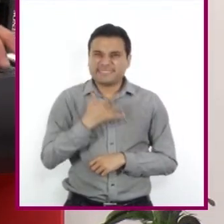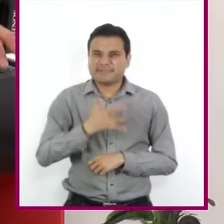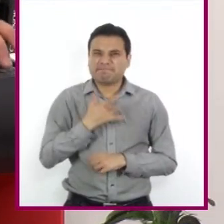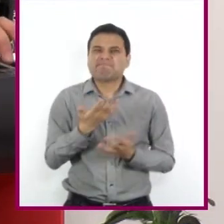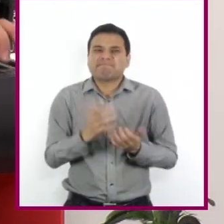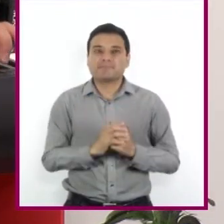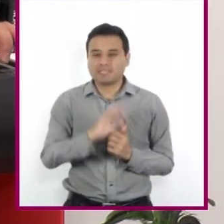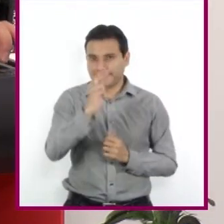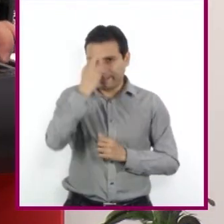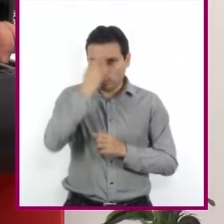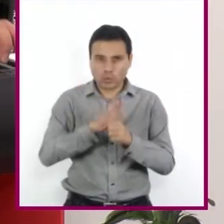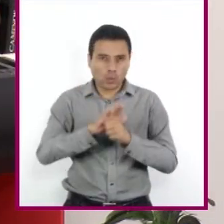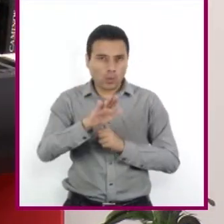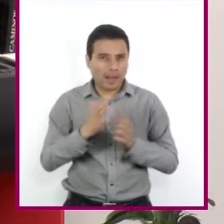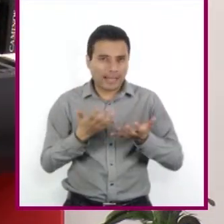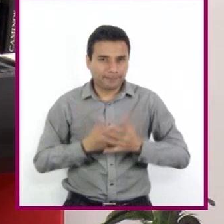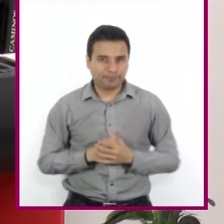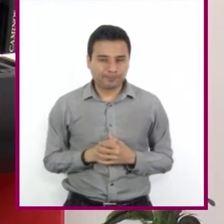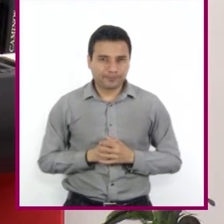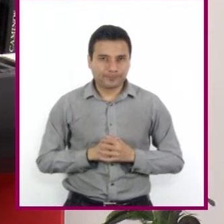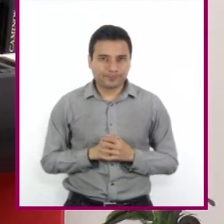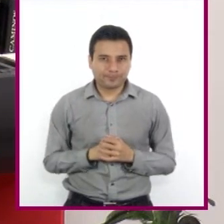recordar?